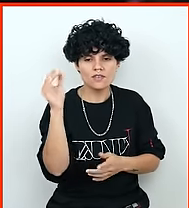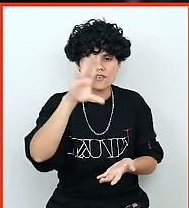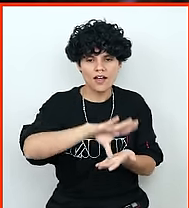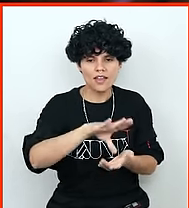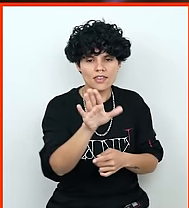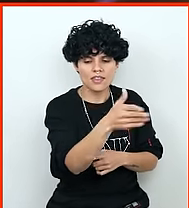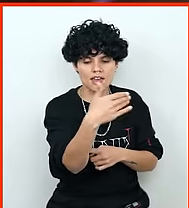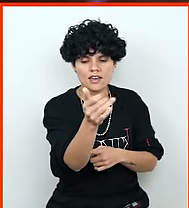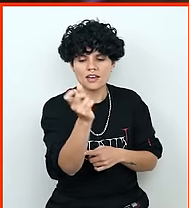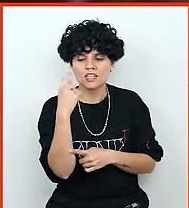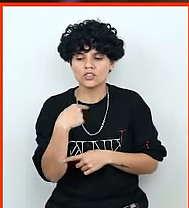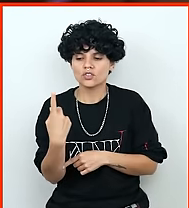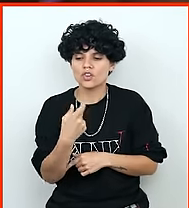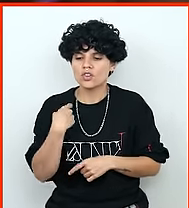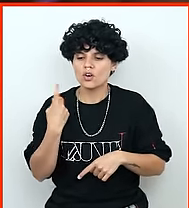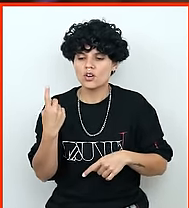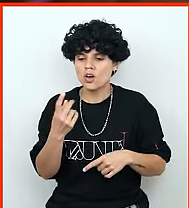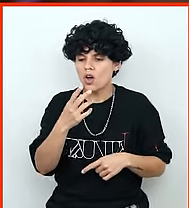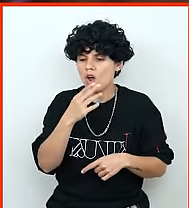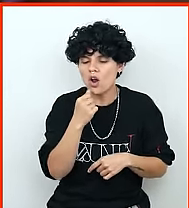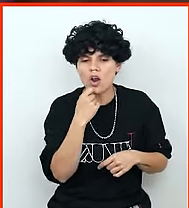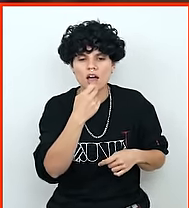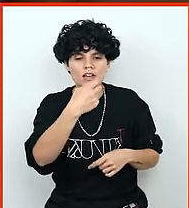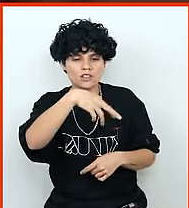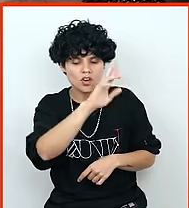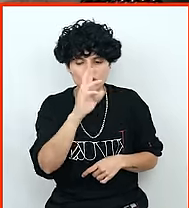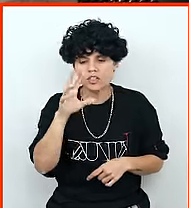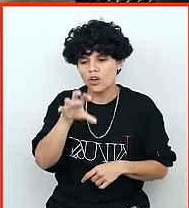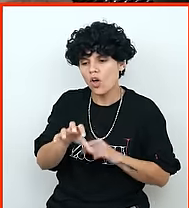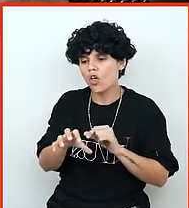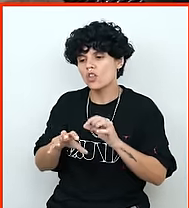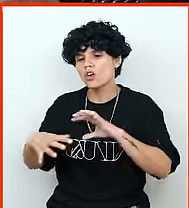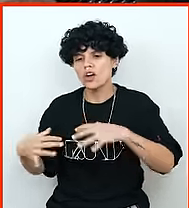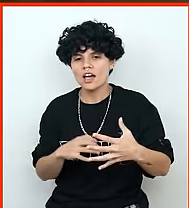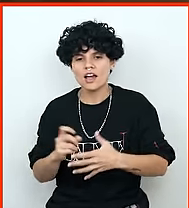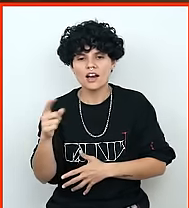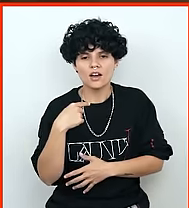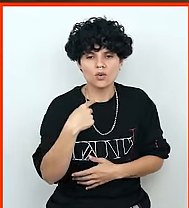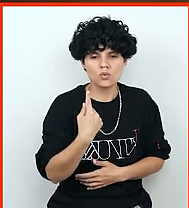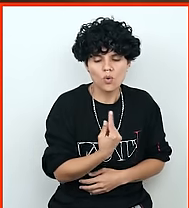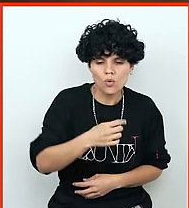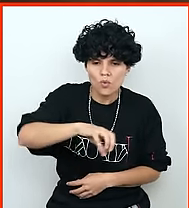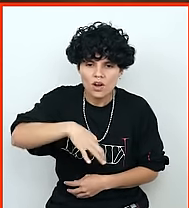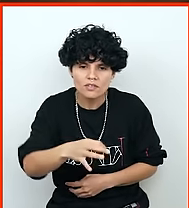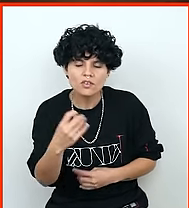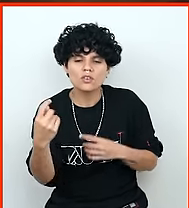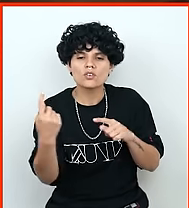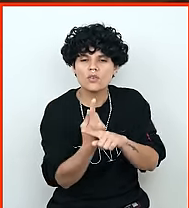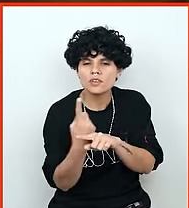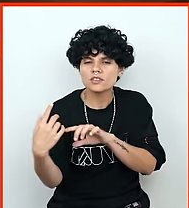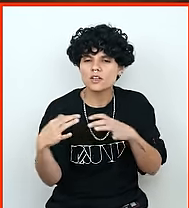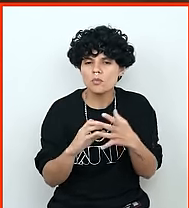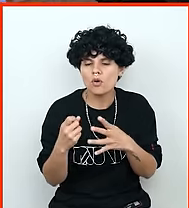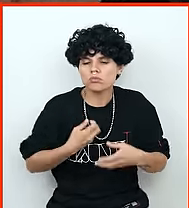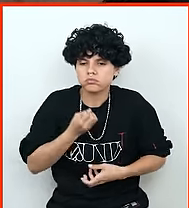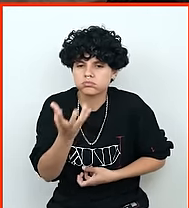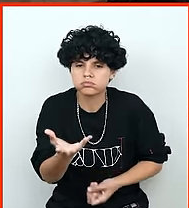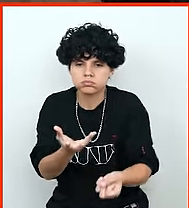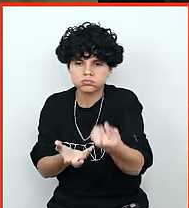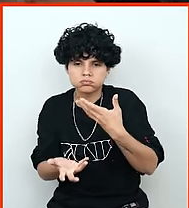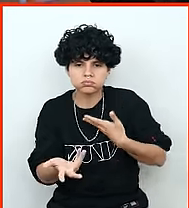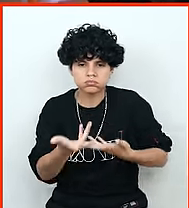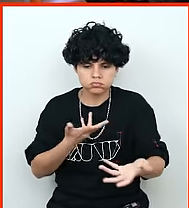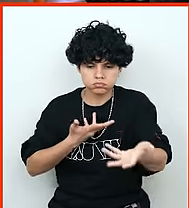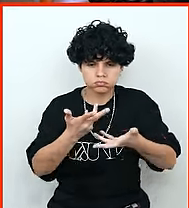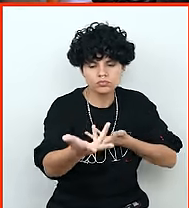bandera. Y vamos huérfanos de polvo, paja y tierra. Íbamos huérfanos del norte, el odio y guerra. Y como huérfanos conversamos, sinceramos, de palabras,